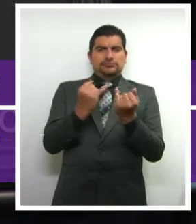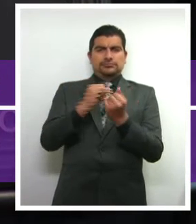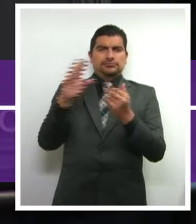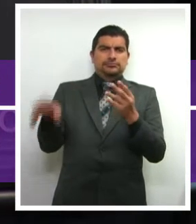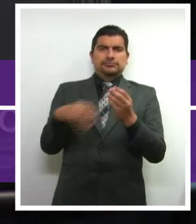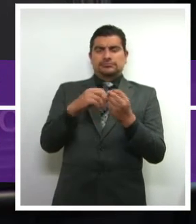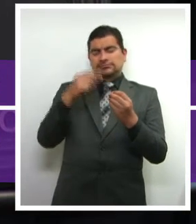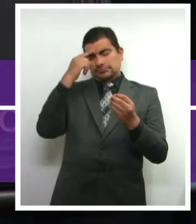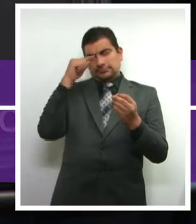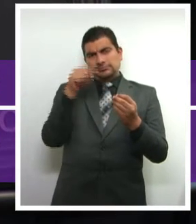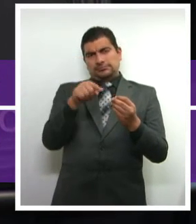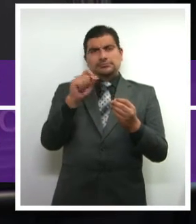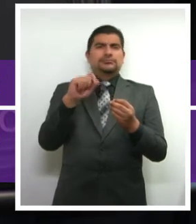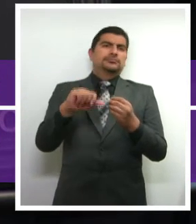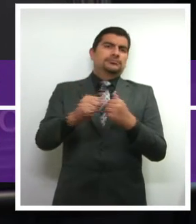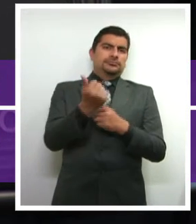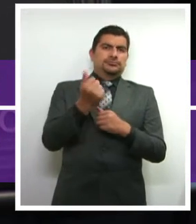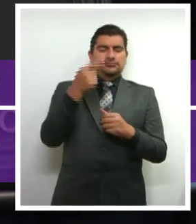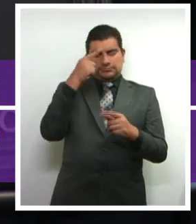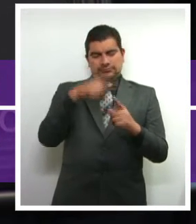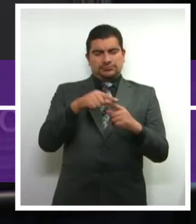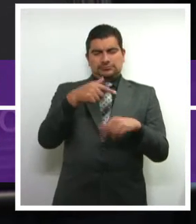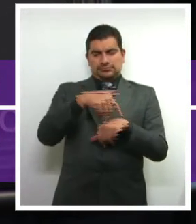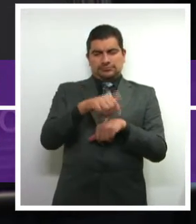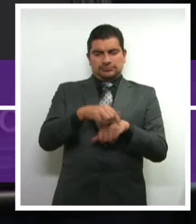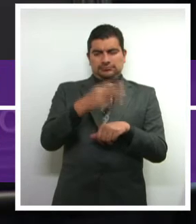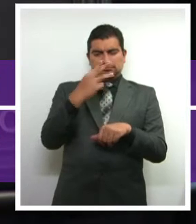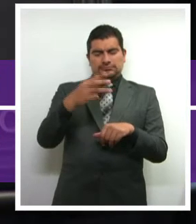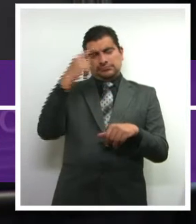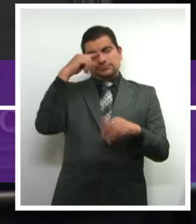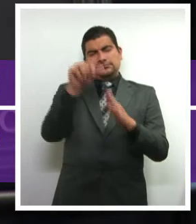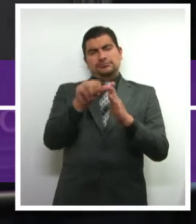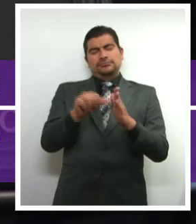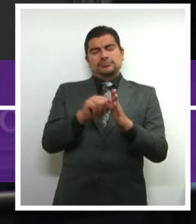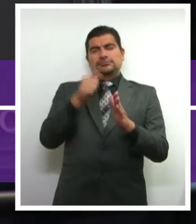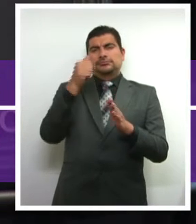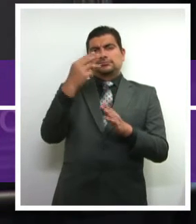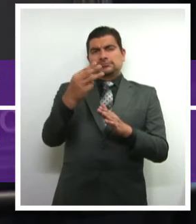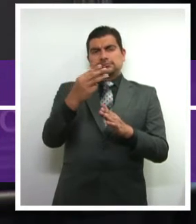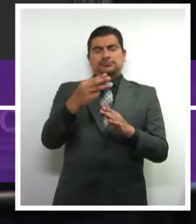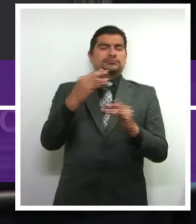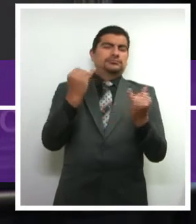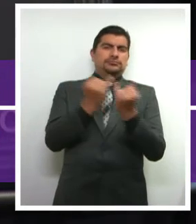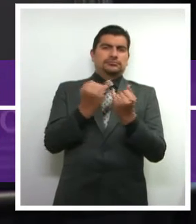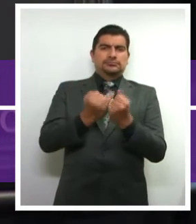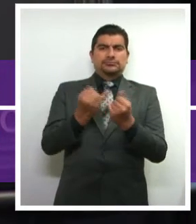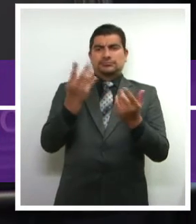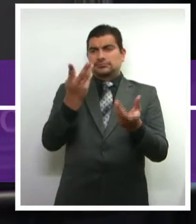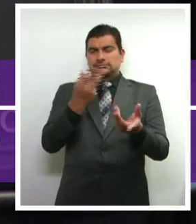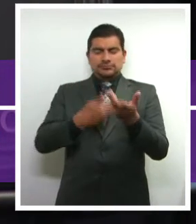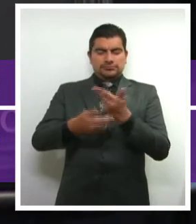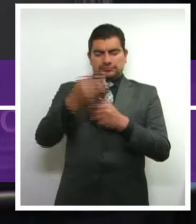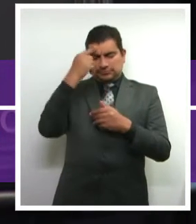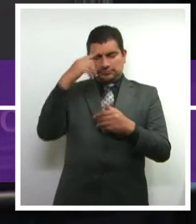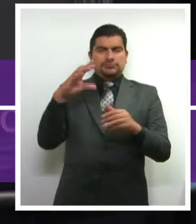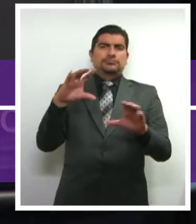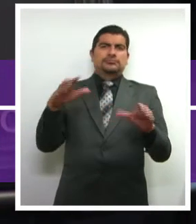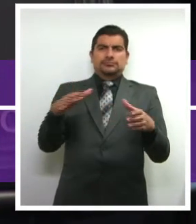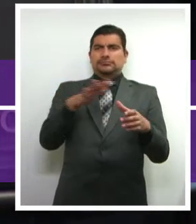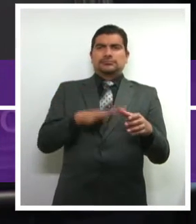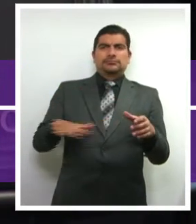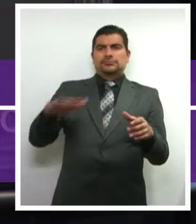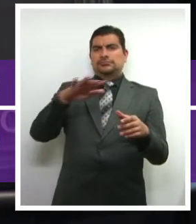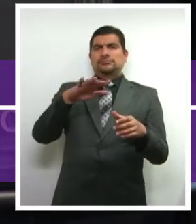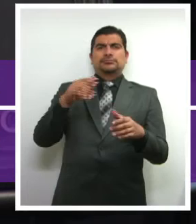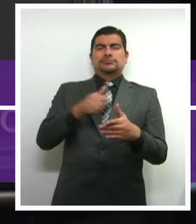la fracción 11 del numeral 3 del artículo 3 del proyecto de Constitución Política de la Ciudad